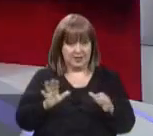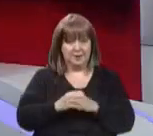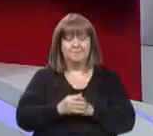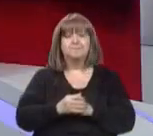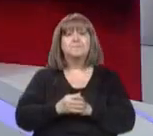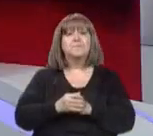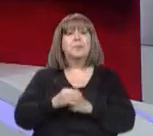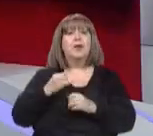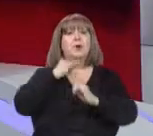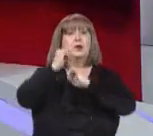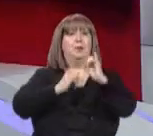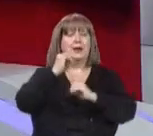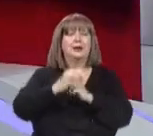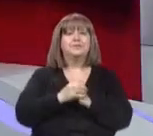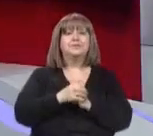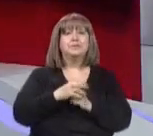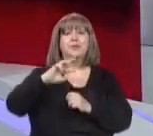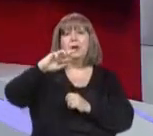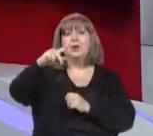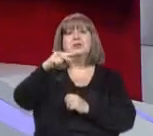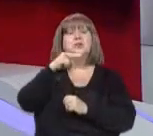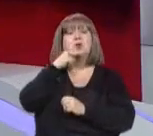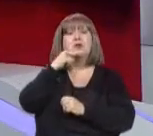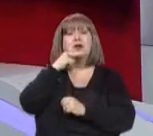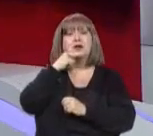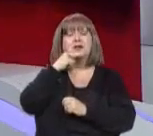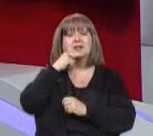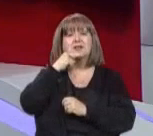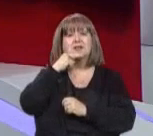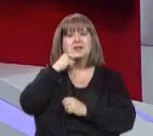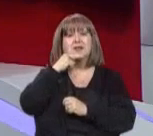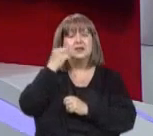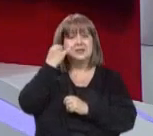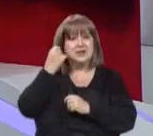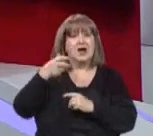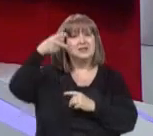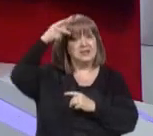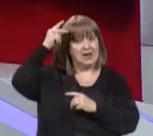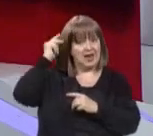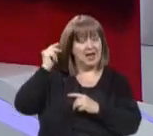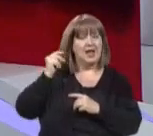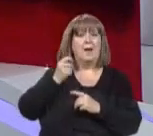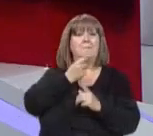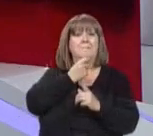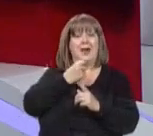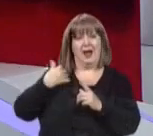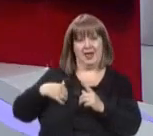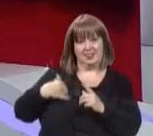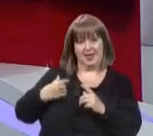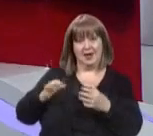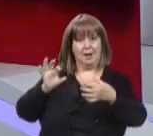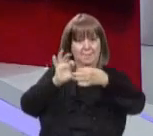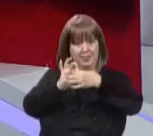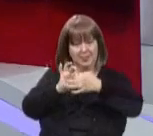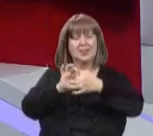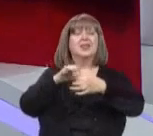retomamos lo que te contábamos recién el próximo viernes arranca ya el sistema integrado el vicerrector integrado entre los dos países está del